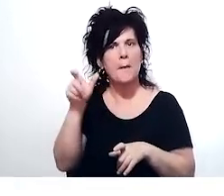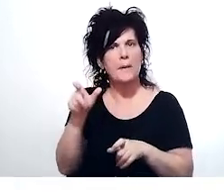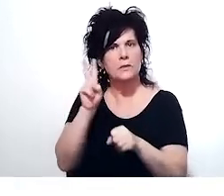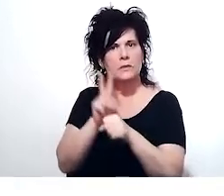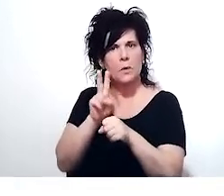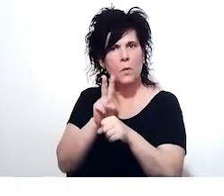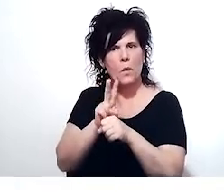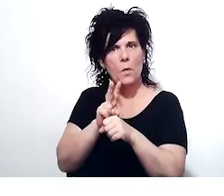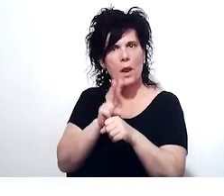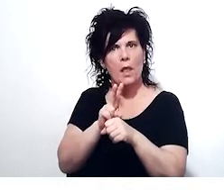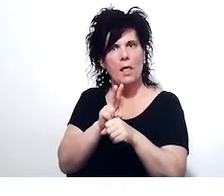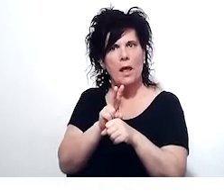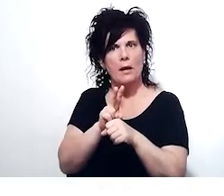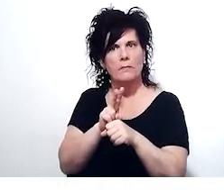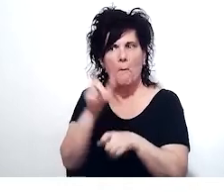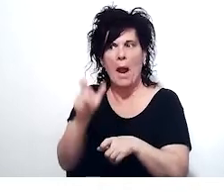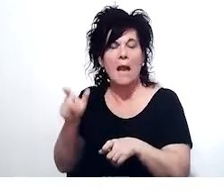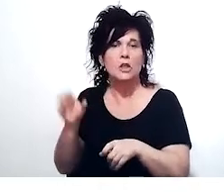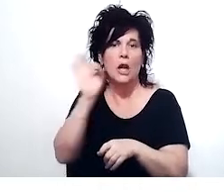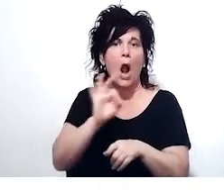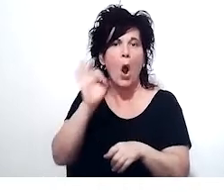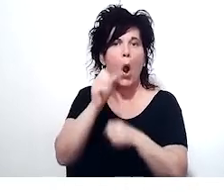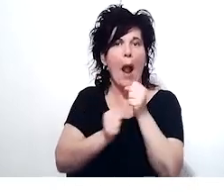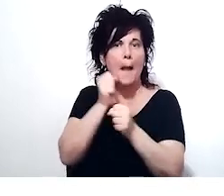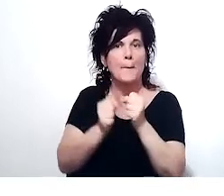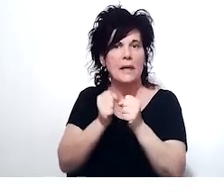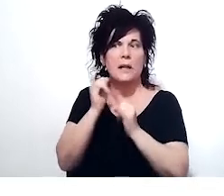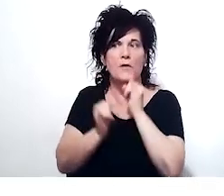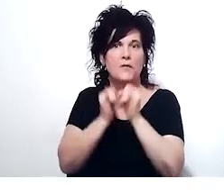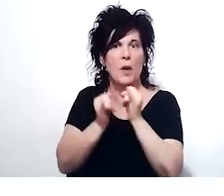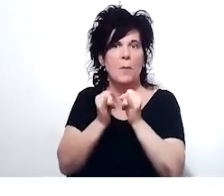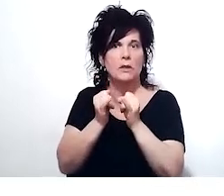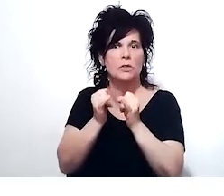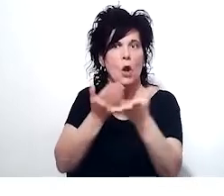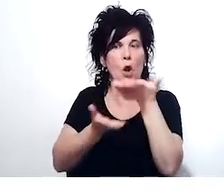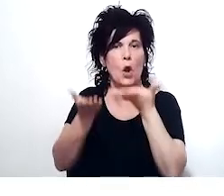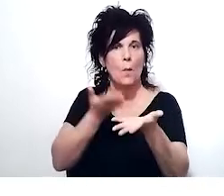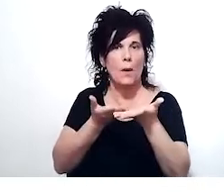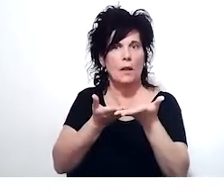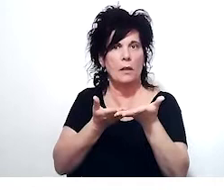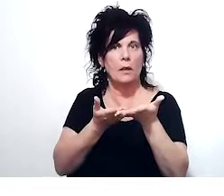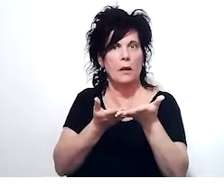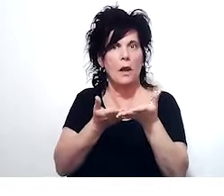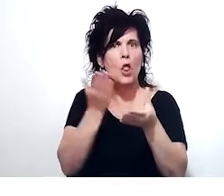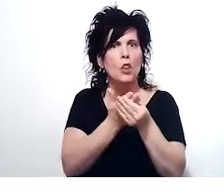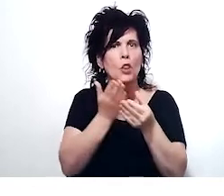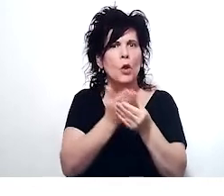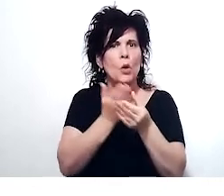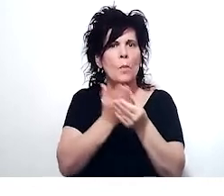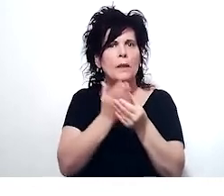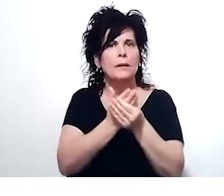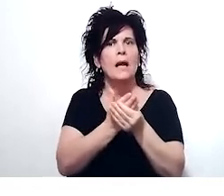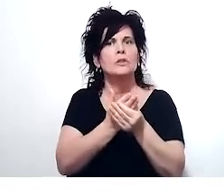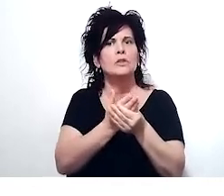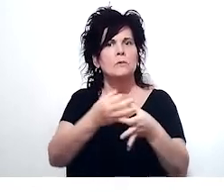los datos de las empresas que también estén compartiendo sus datos ahí. Va a tener que tener una documentación exhaustiva de